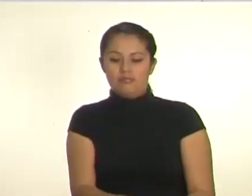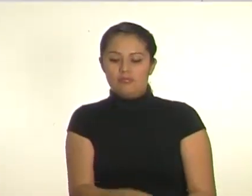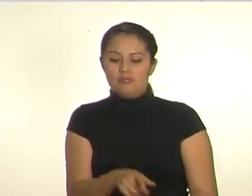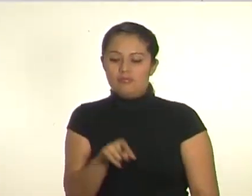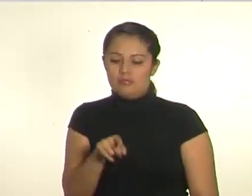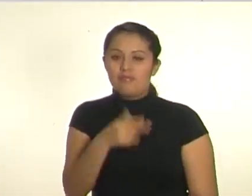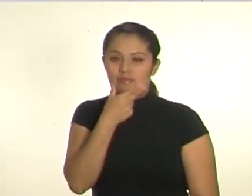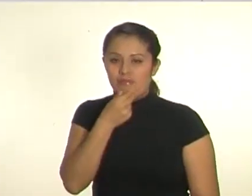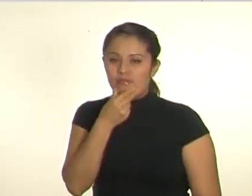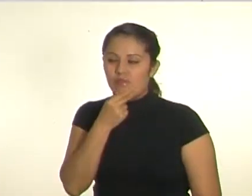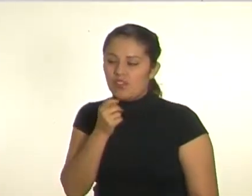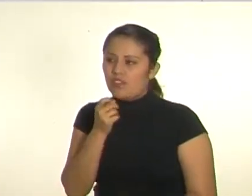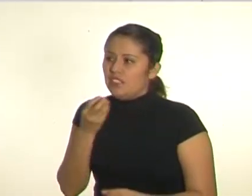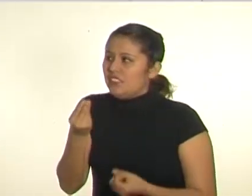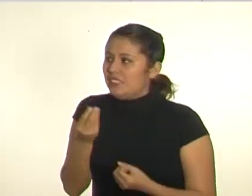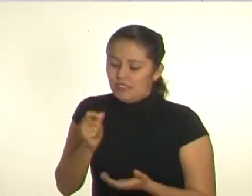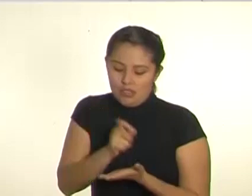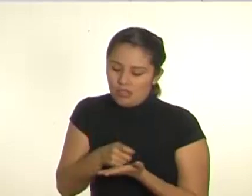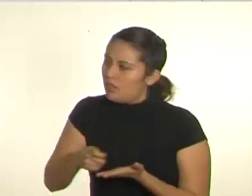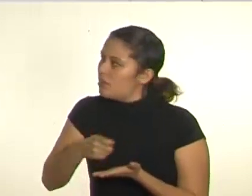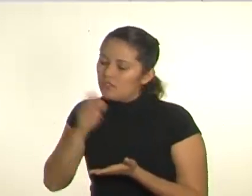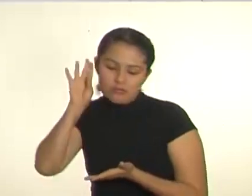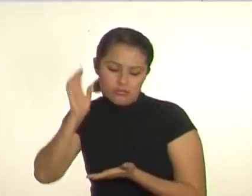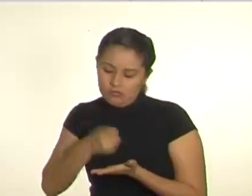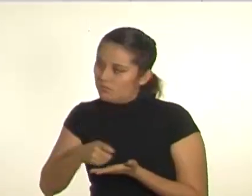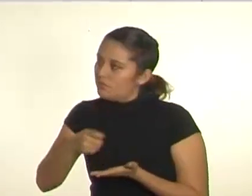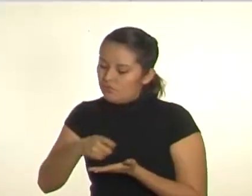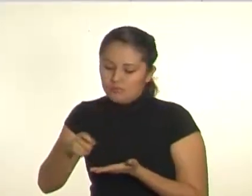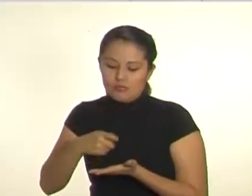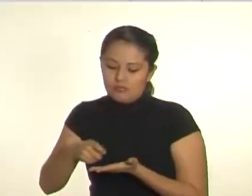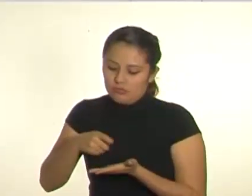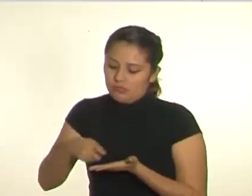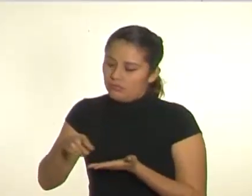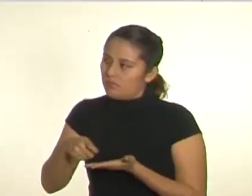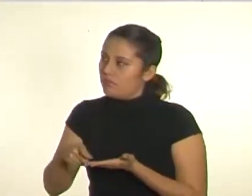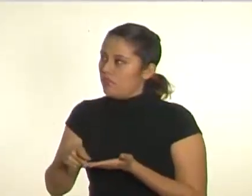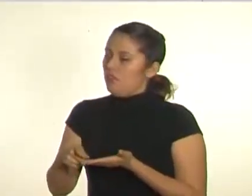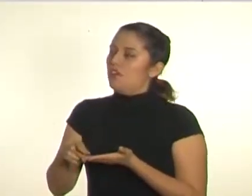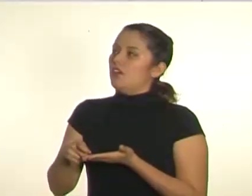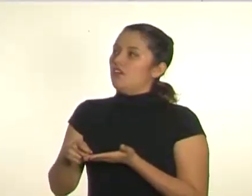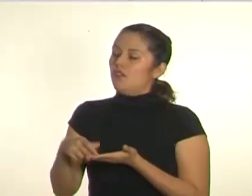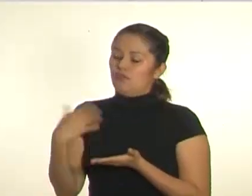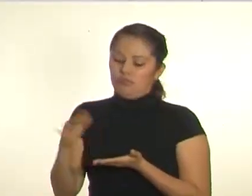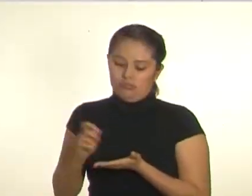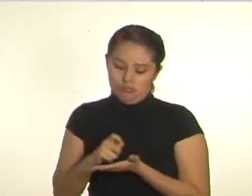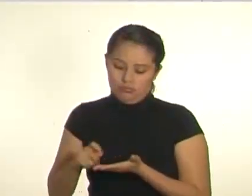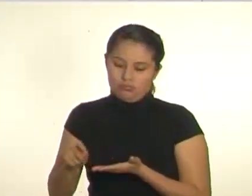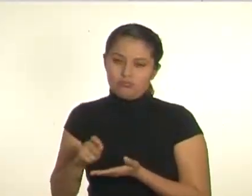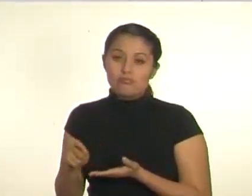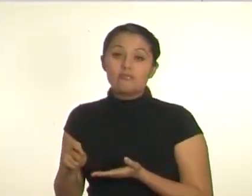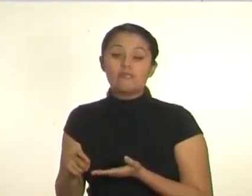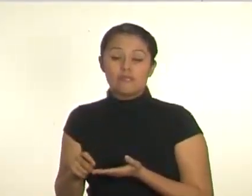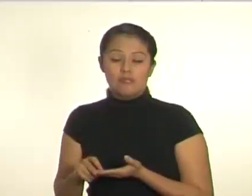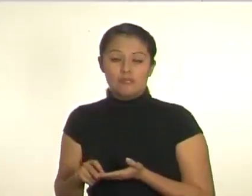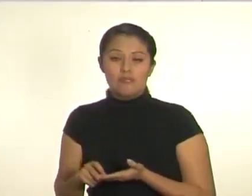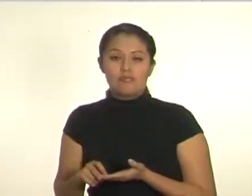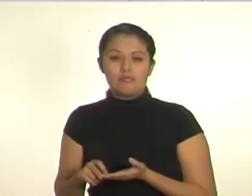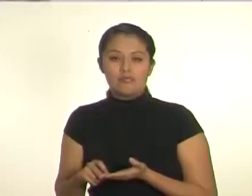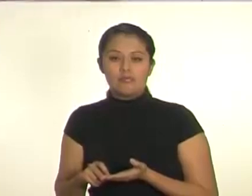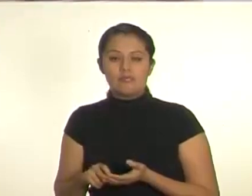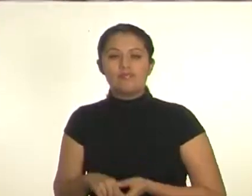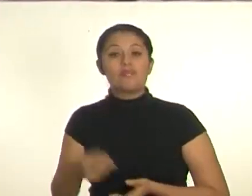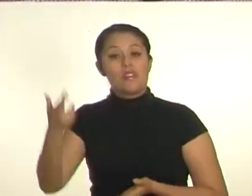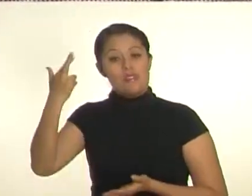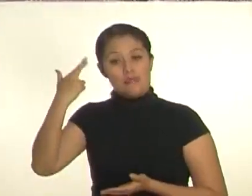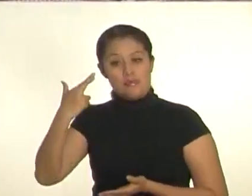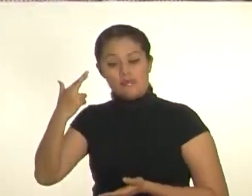de manera muy rápida la oración que le había dictado el rey. Entonces, el rey le